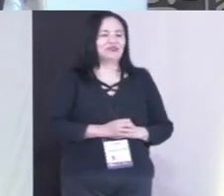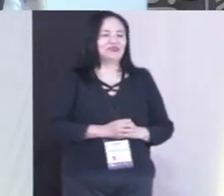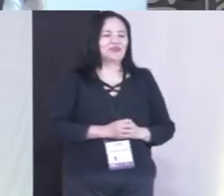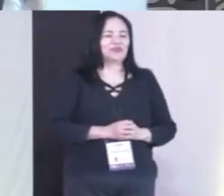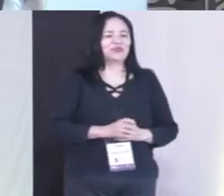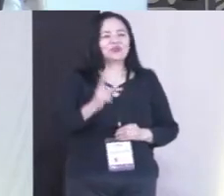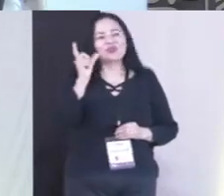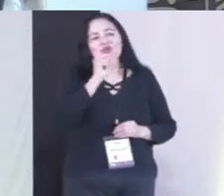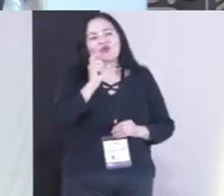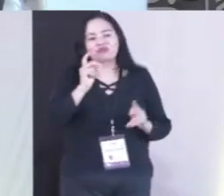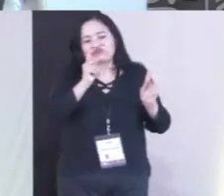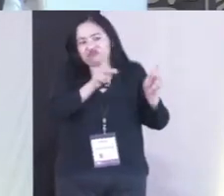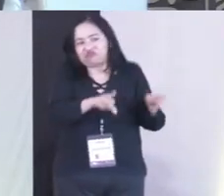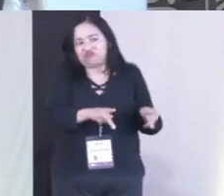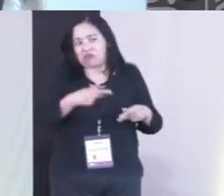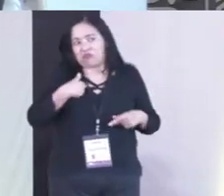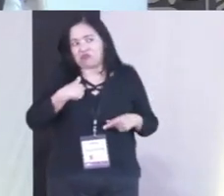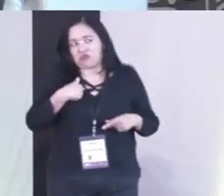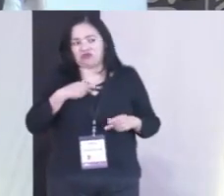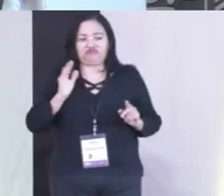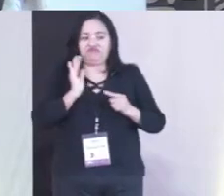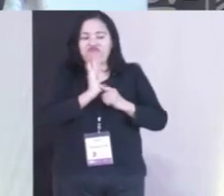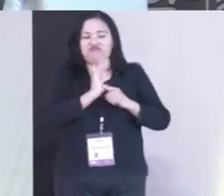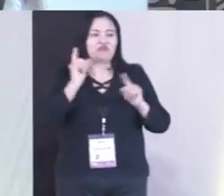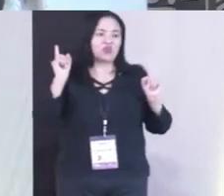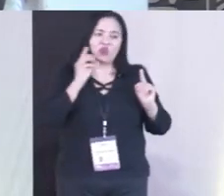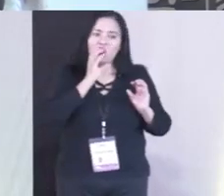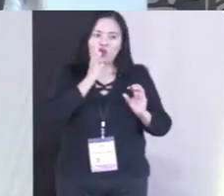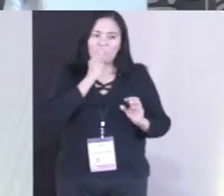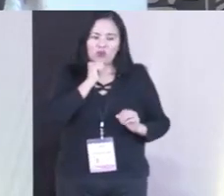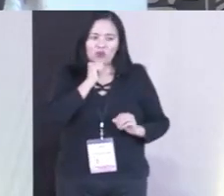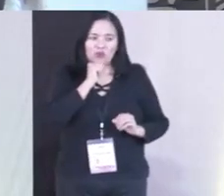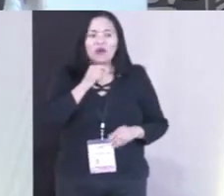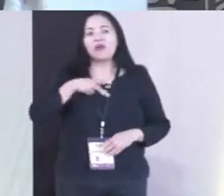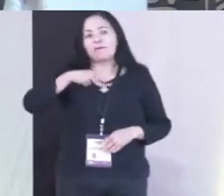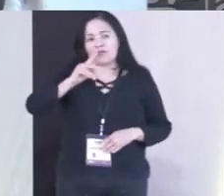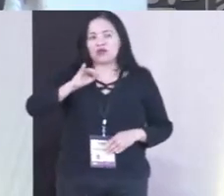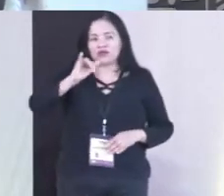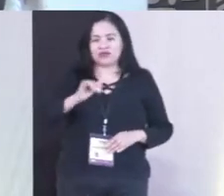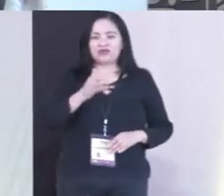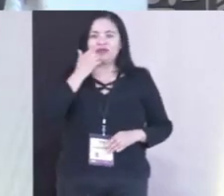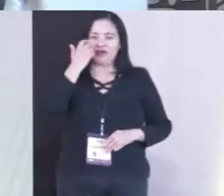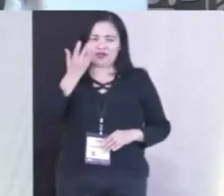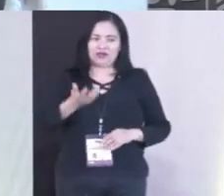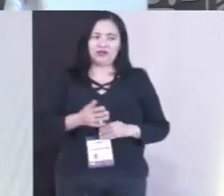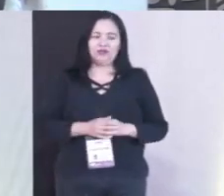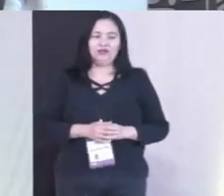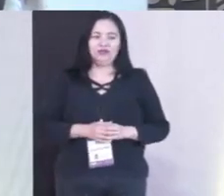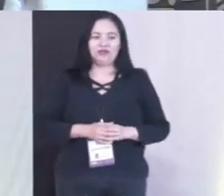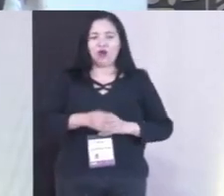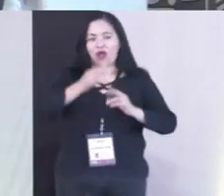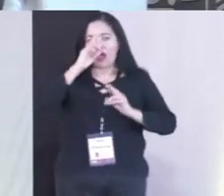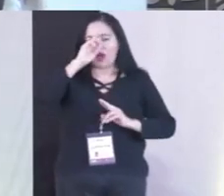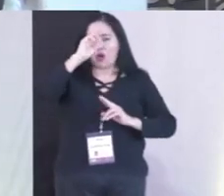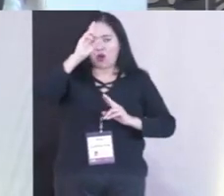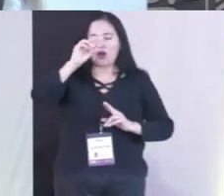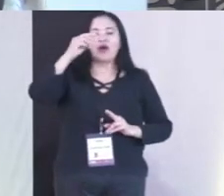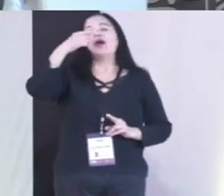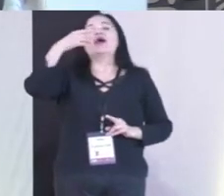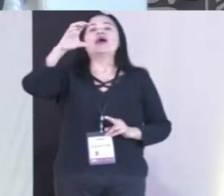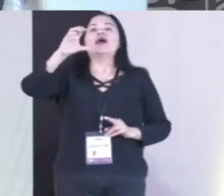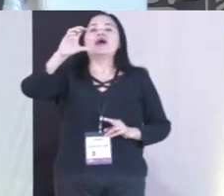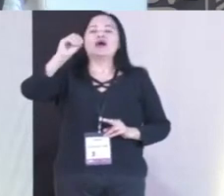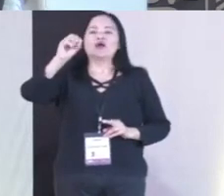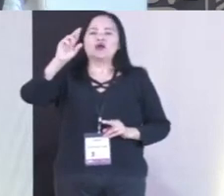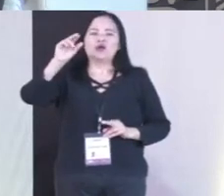Con lo de la tumba no nos podemos comprometer, pero decidimos que era caballeroso hacerle un homenaje a Cortés en esta